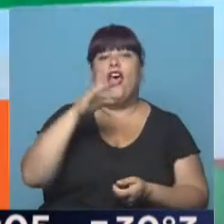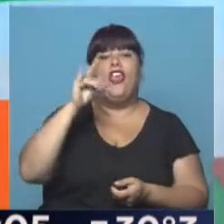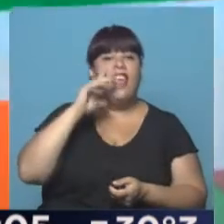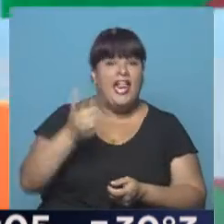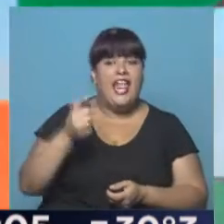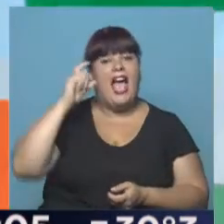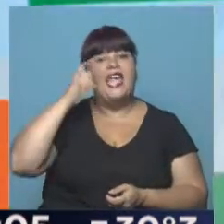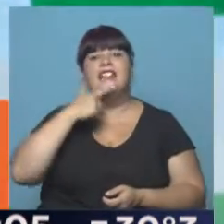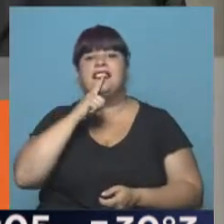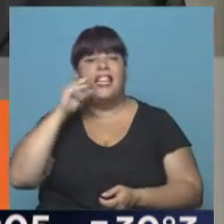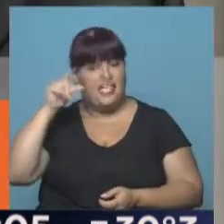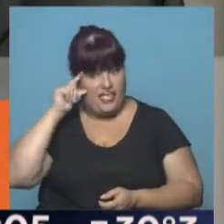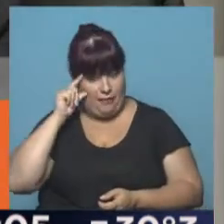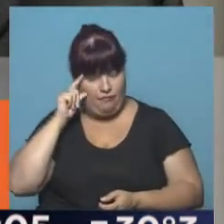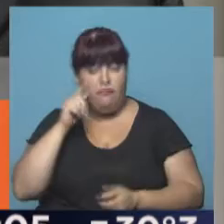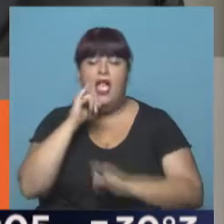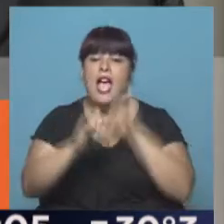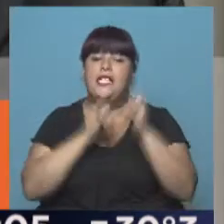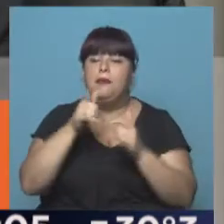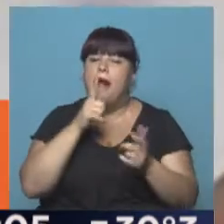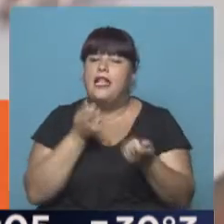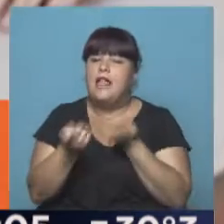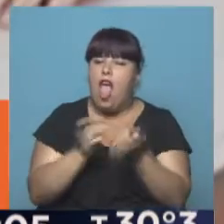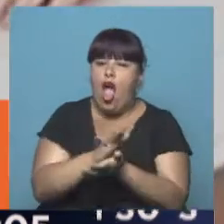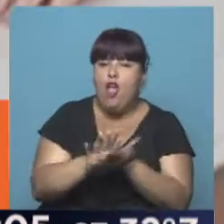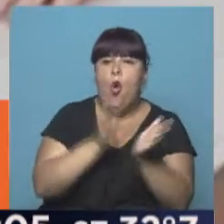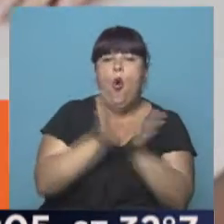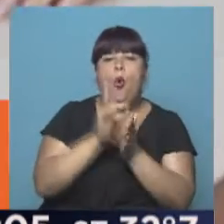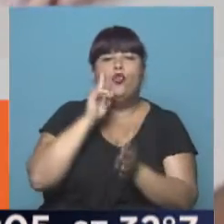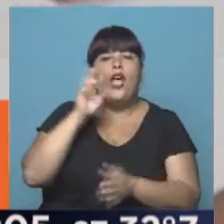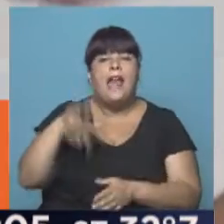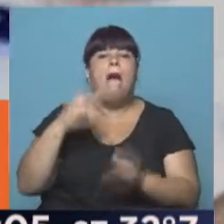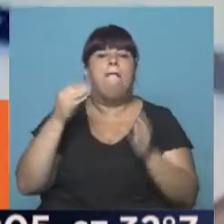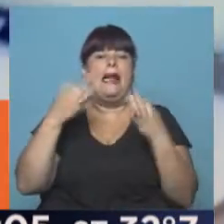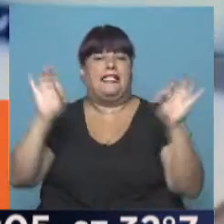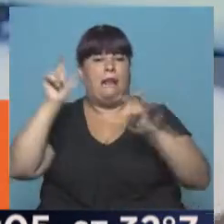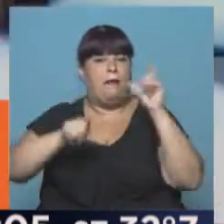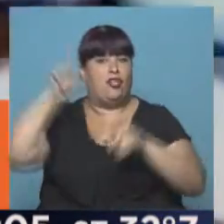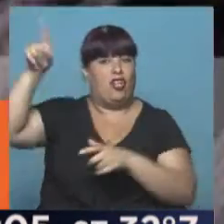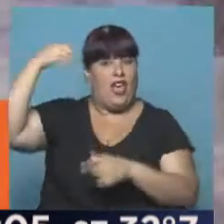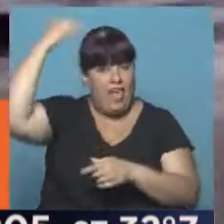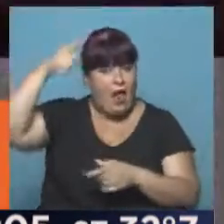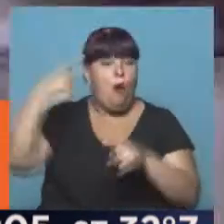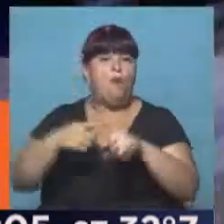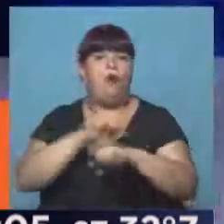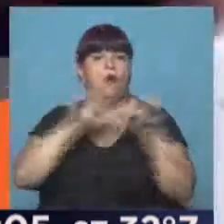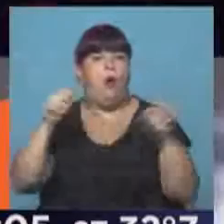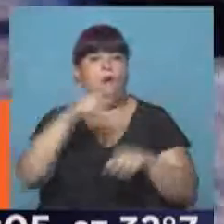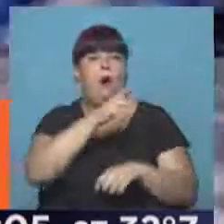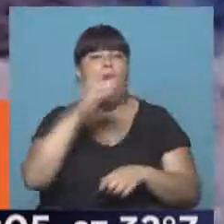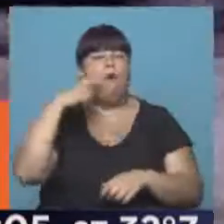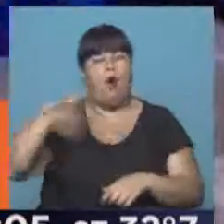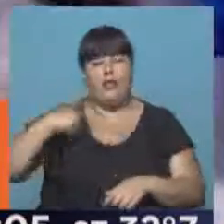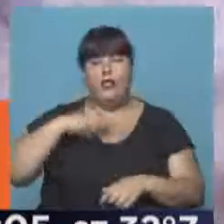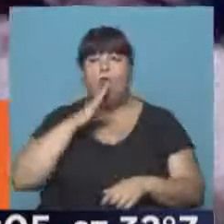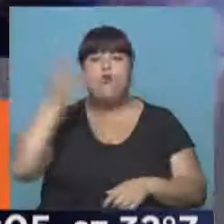Lía y Fernando Esteche. Se basó en supuestas negociaciones con Irán para exculpar a ciudadanos de ese país por el atentado a la Mutual Judía